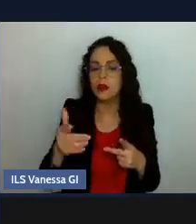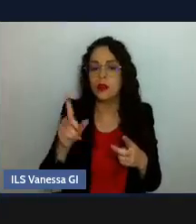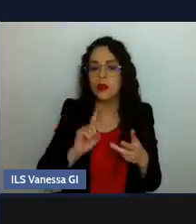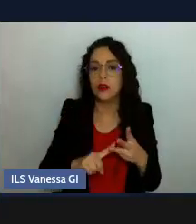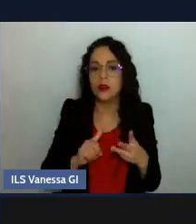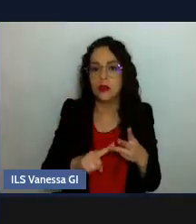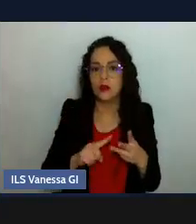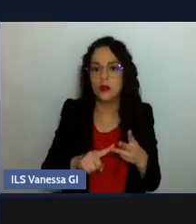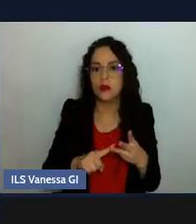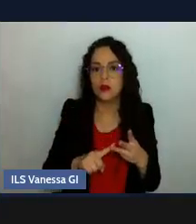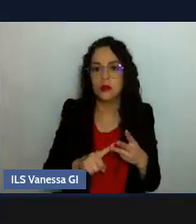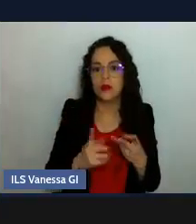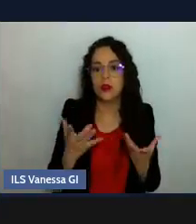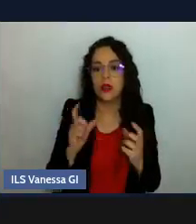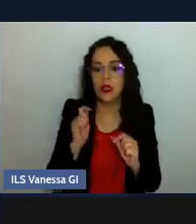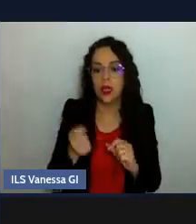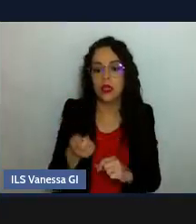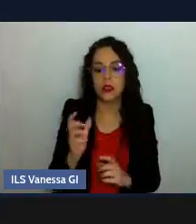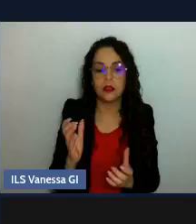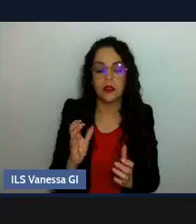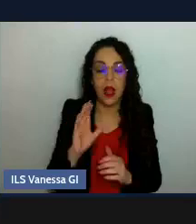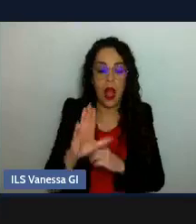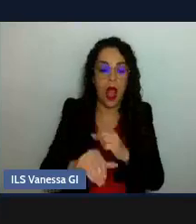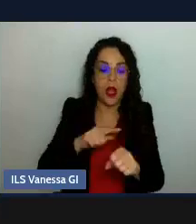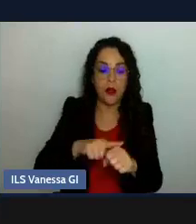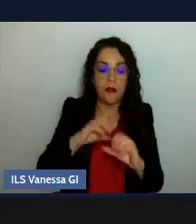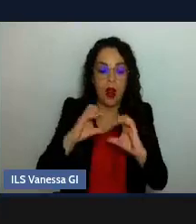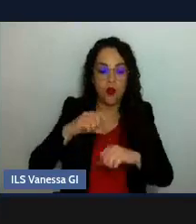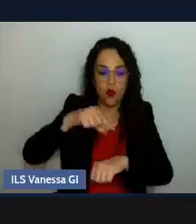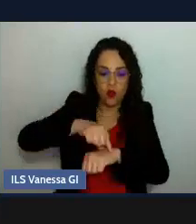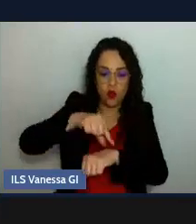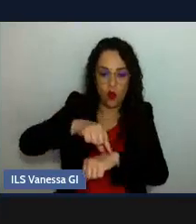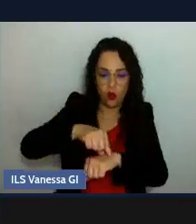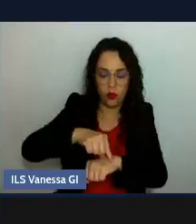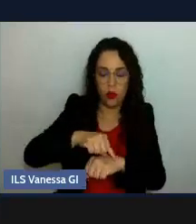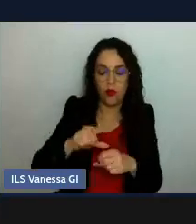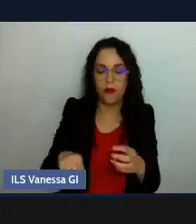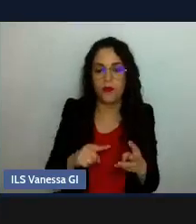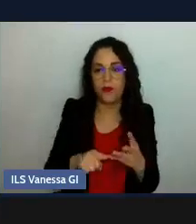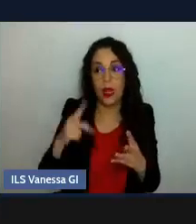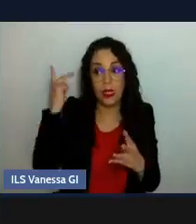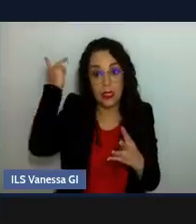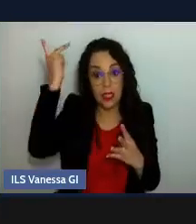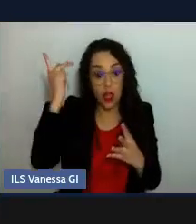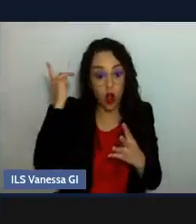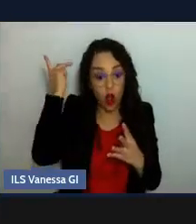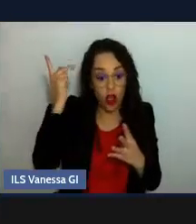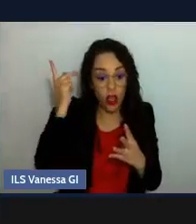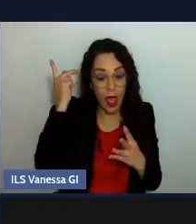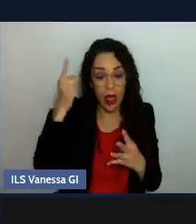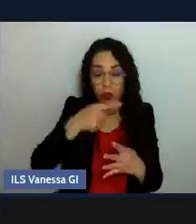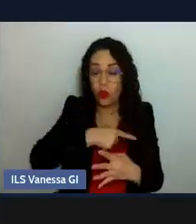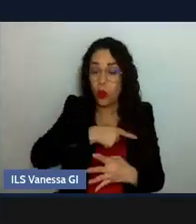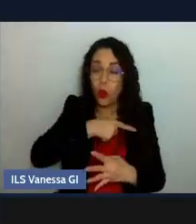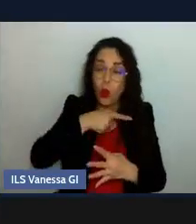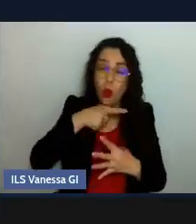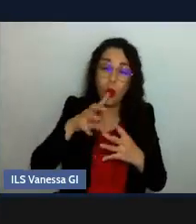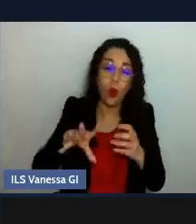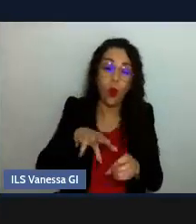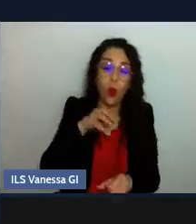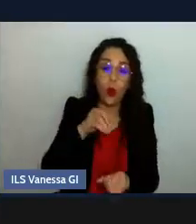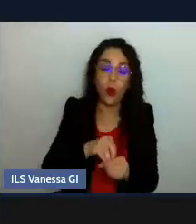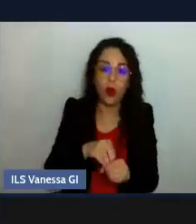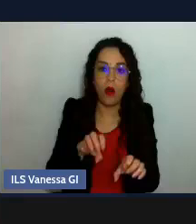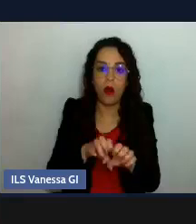veterinaria, ¿no? O sea, los animales, incluso la salud mental, ¿no? Psicología, o sea, todo esto, entender lo complejo que